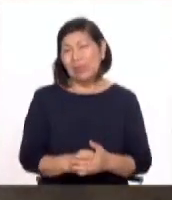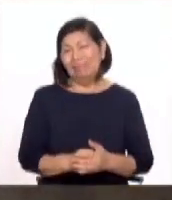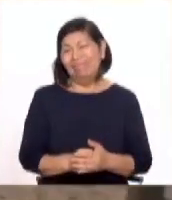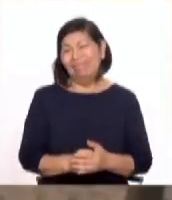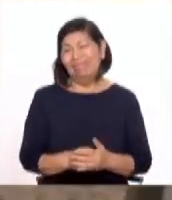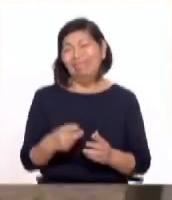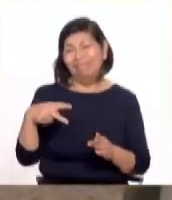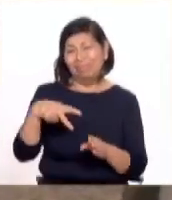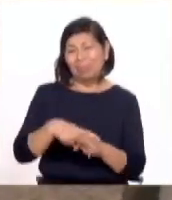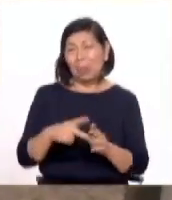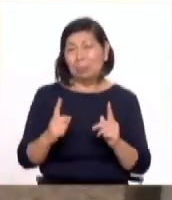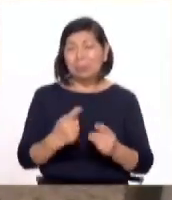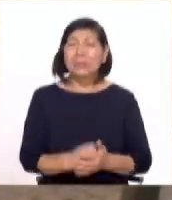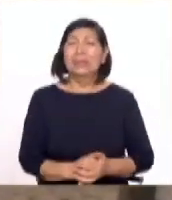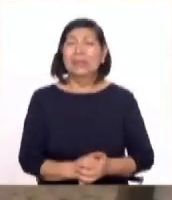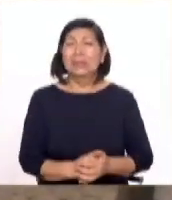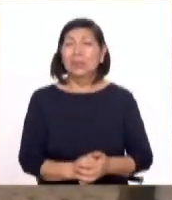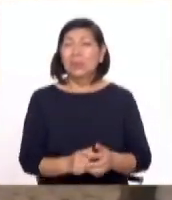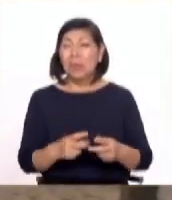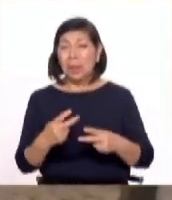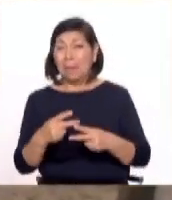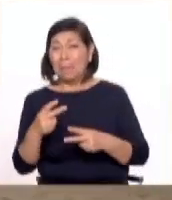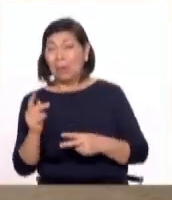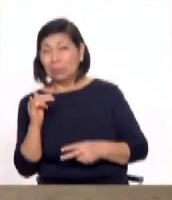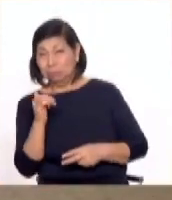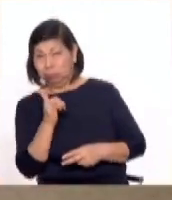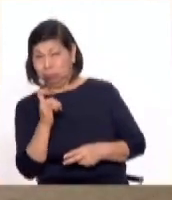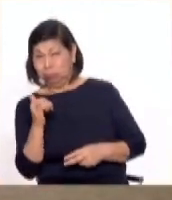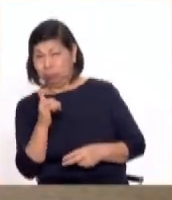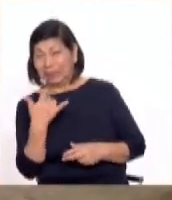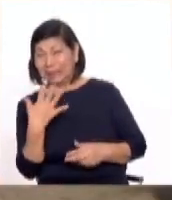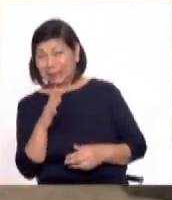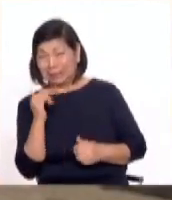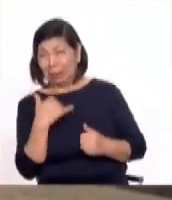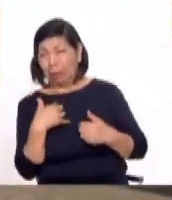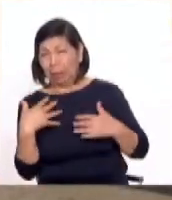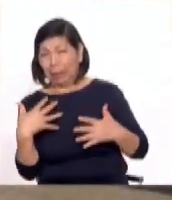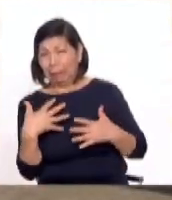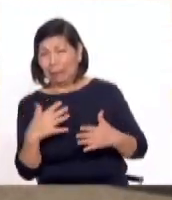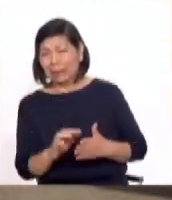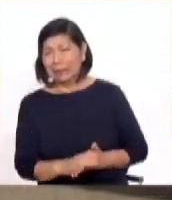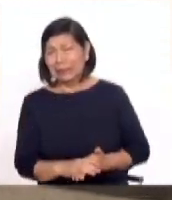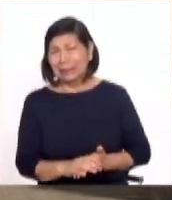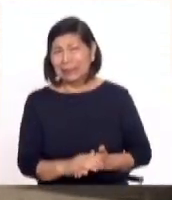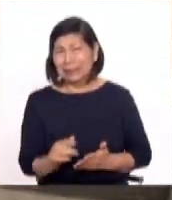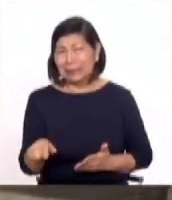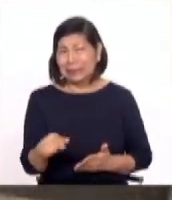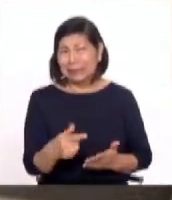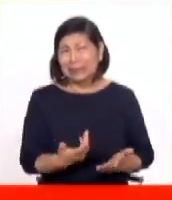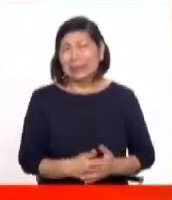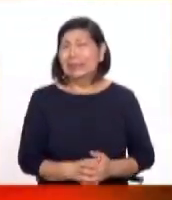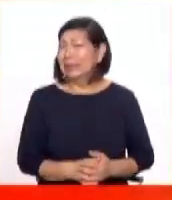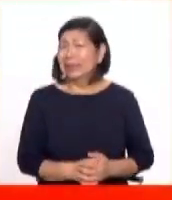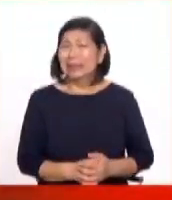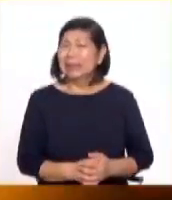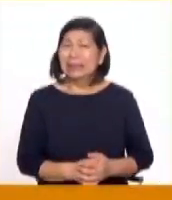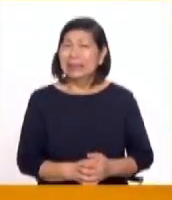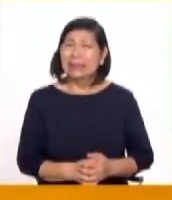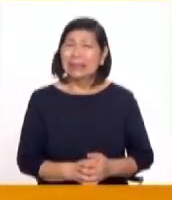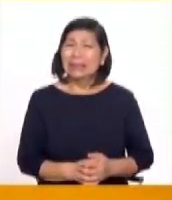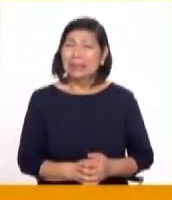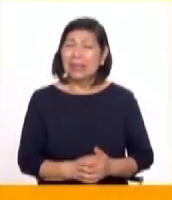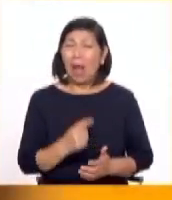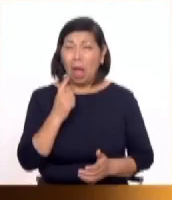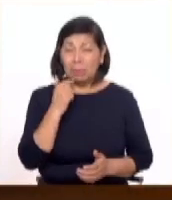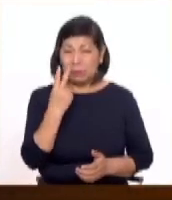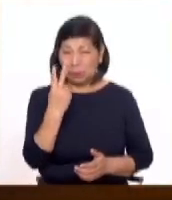lineal. Vecinos de la zona grabaron los instantes de pánico posteriores a este hecho. Las